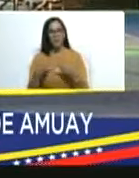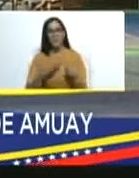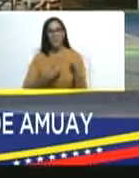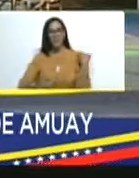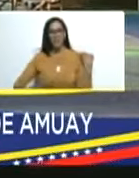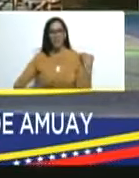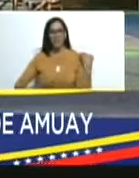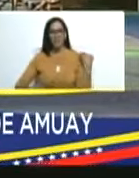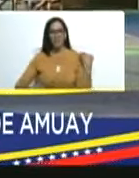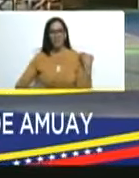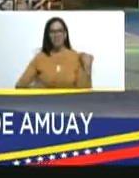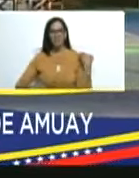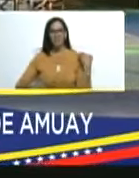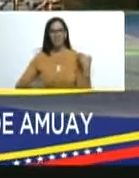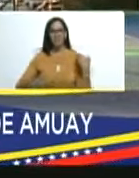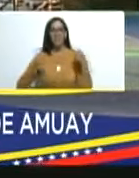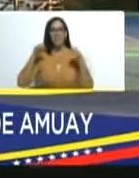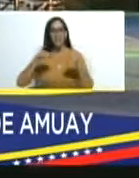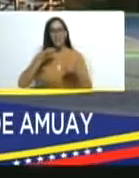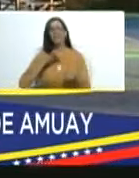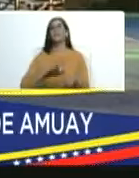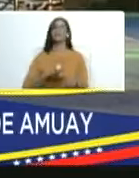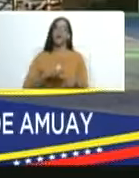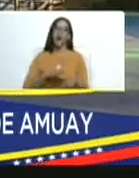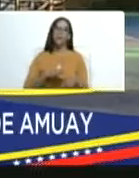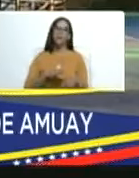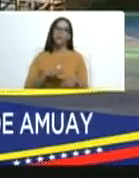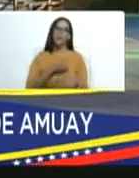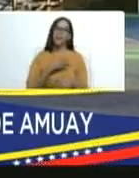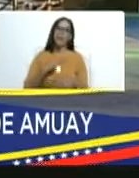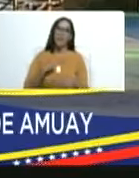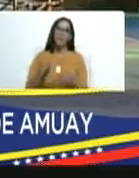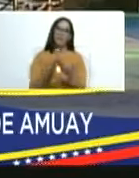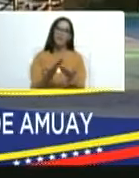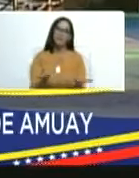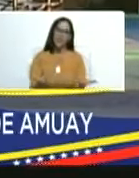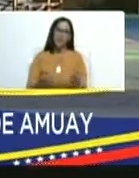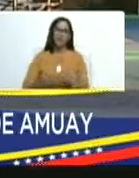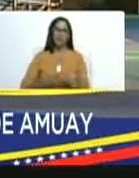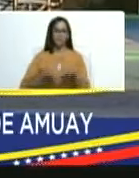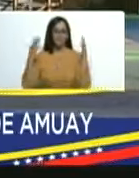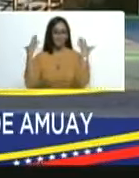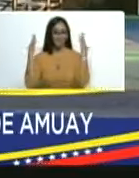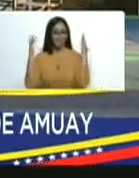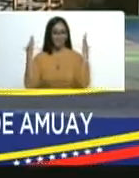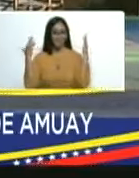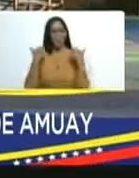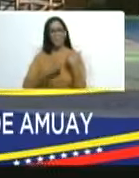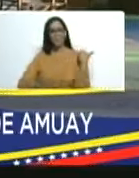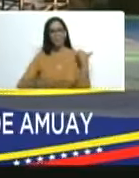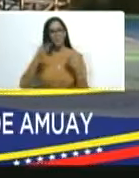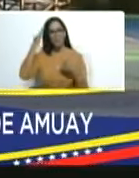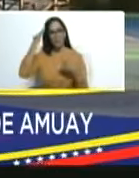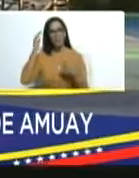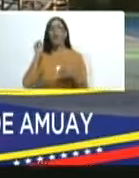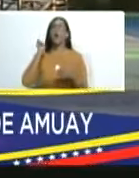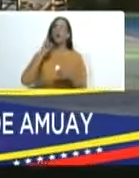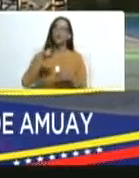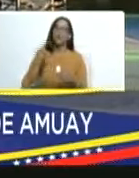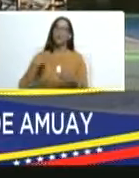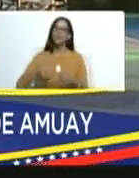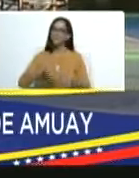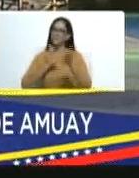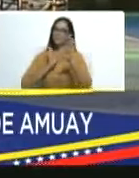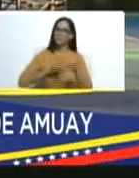presidente. Y aquí estamos, le queremos dar un aplauso, presidente, y queremos que sepa que usted cuenta con todo